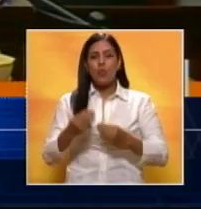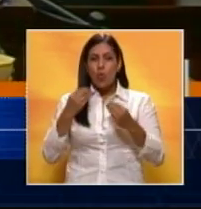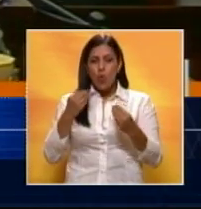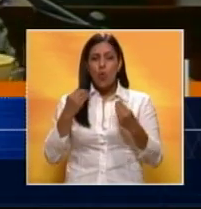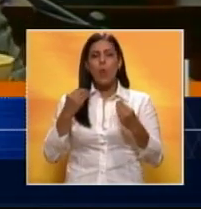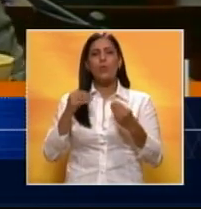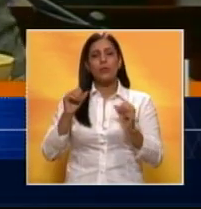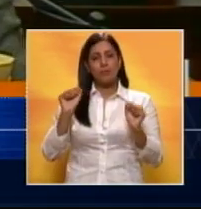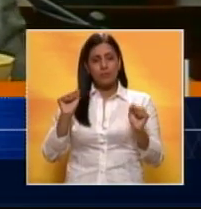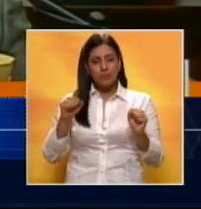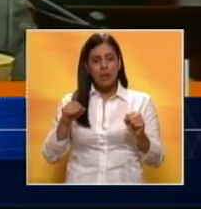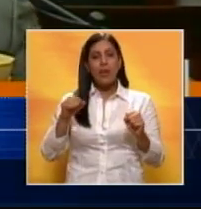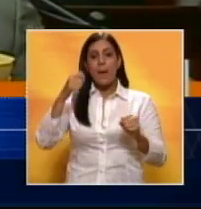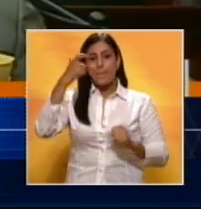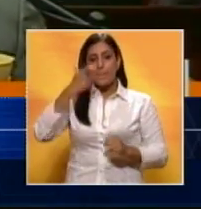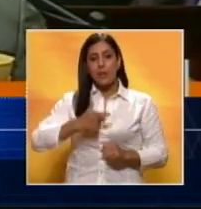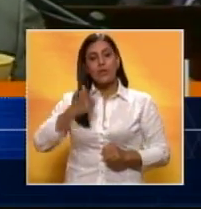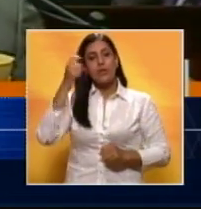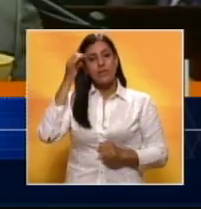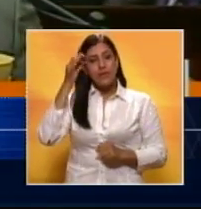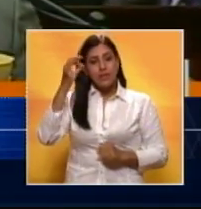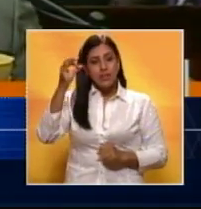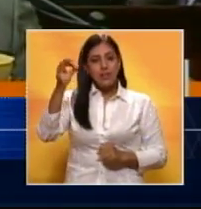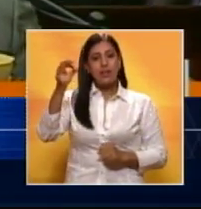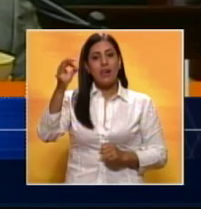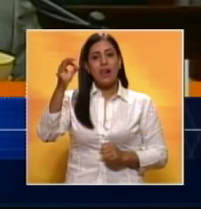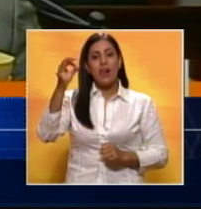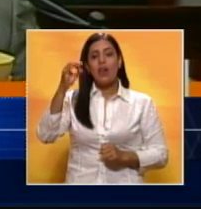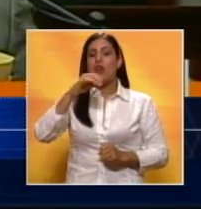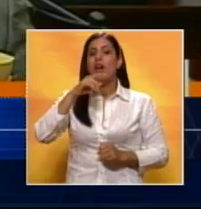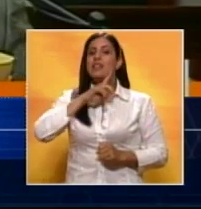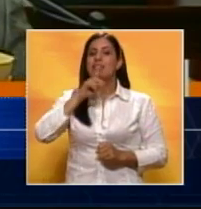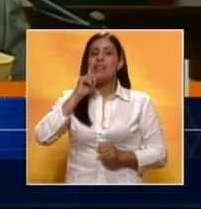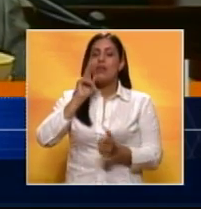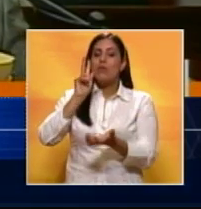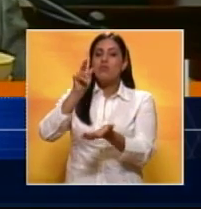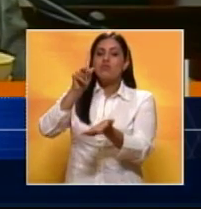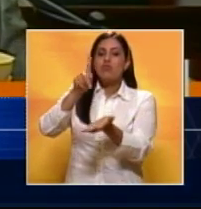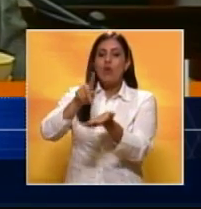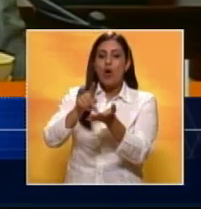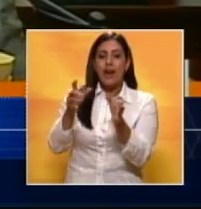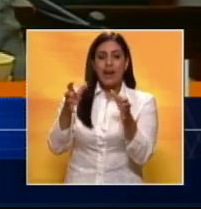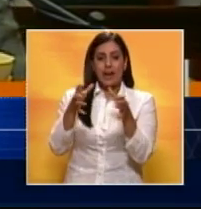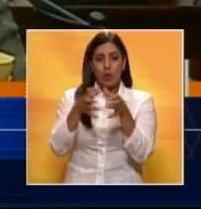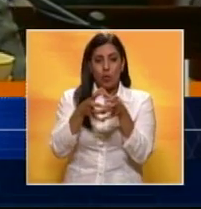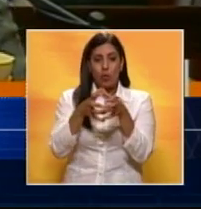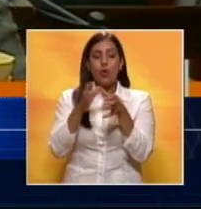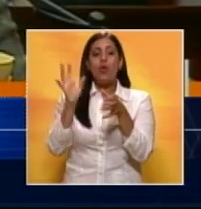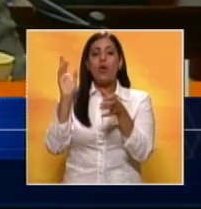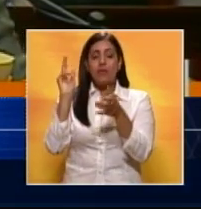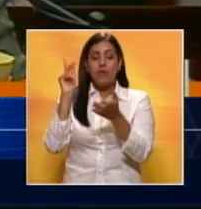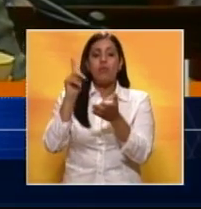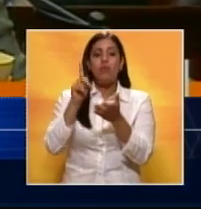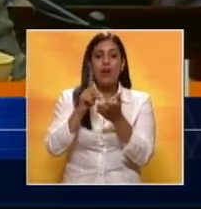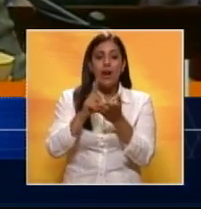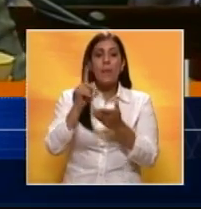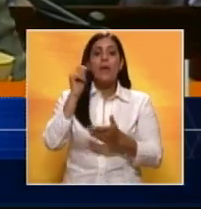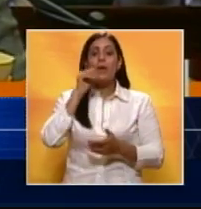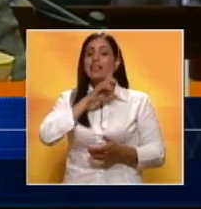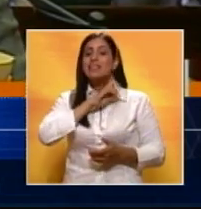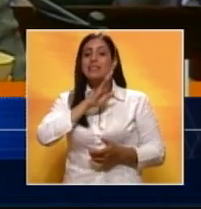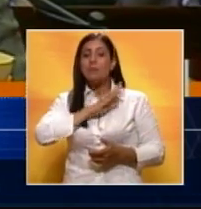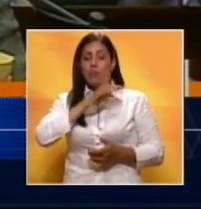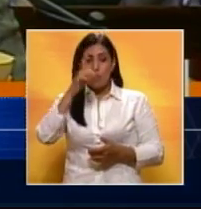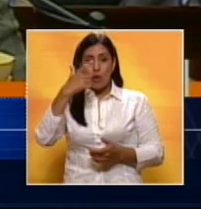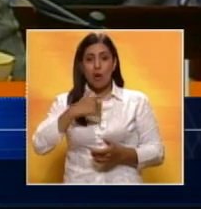cómo en efecto la ciudadana fiscal general de la República no solo asistió a la reunión, no solo fue convocada, sino que